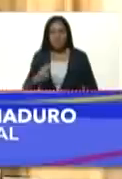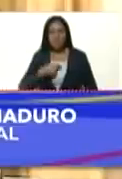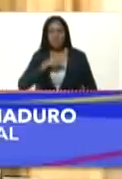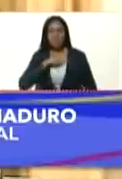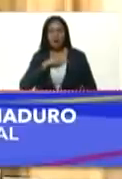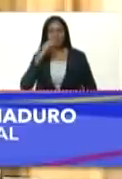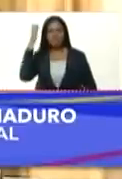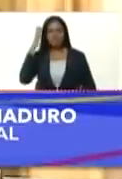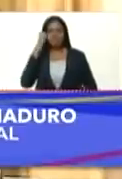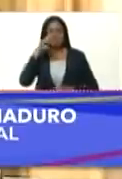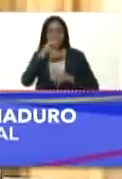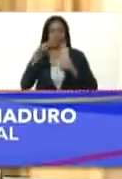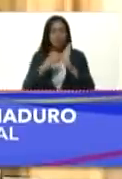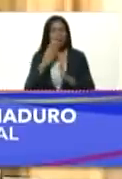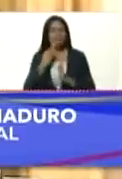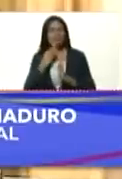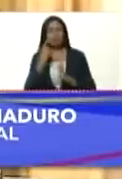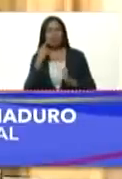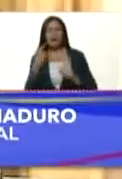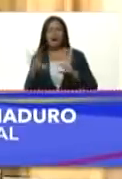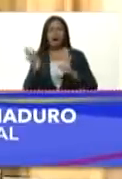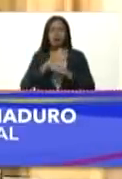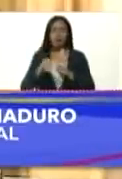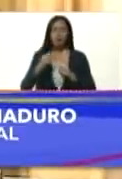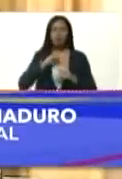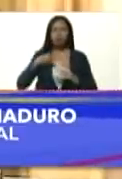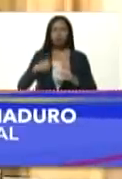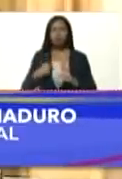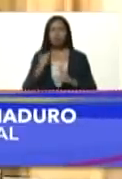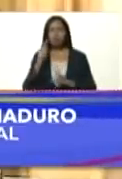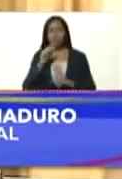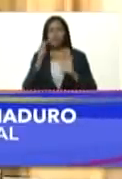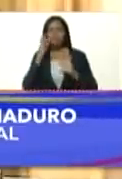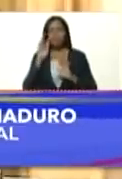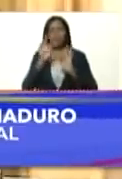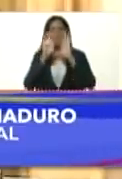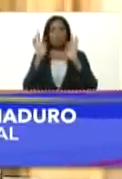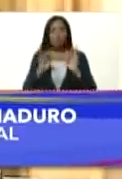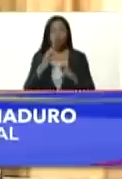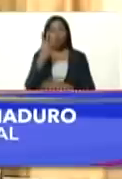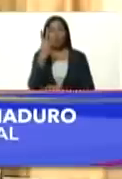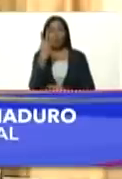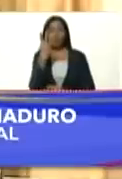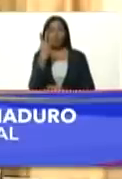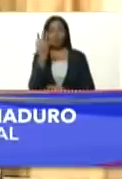toda Europa. Para que ustedes vean los 4 modelos.